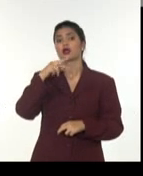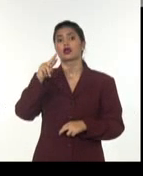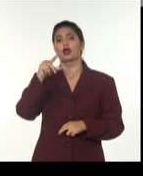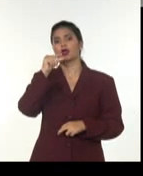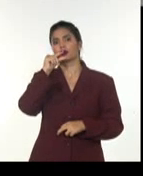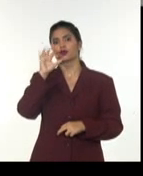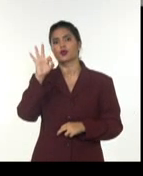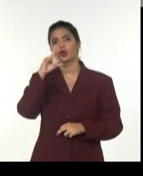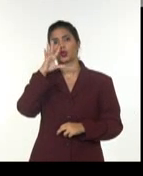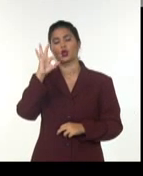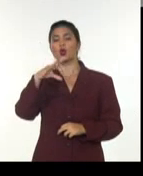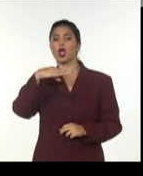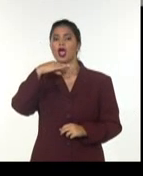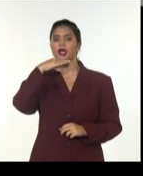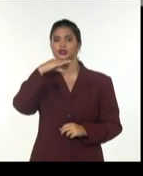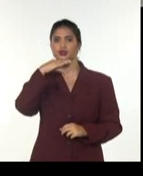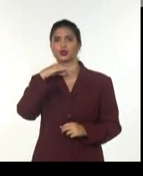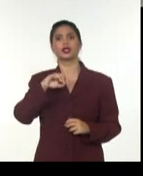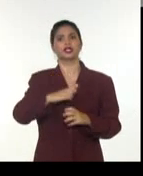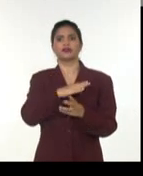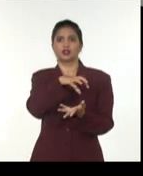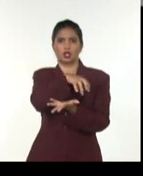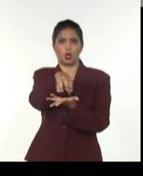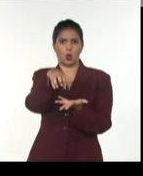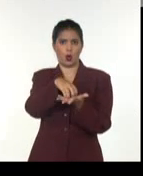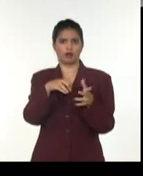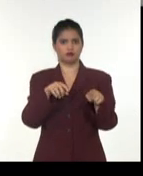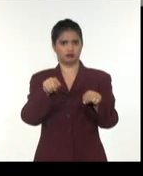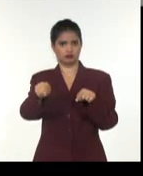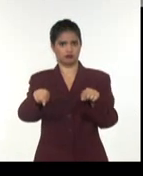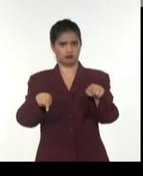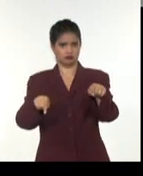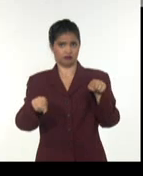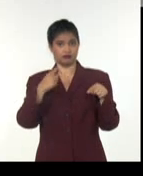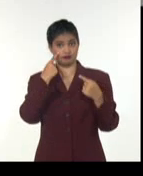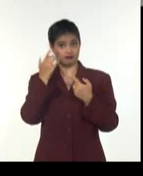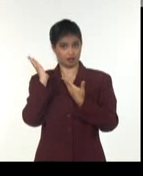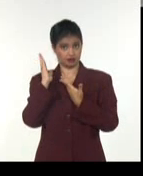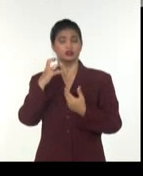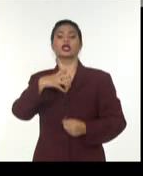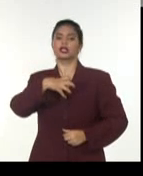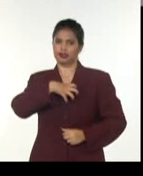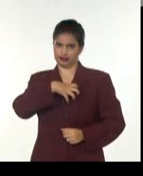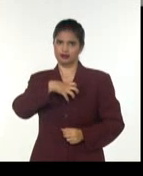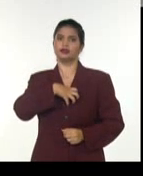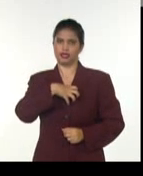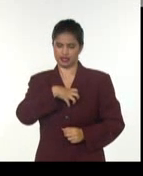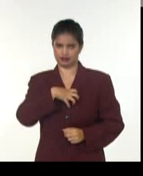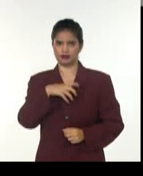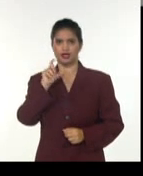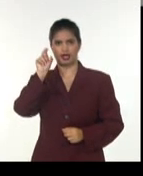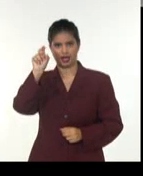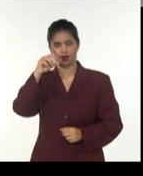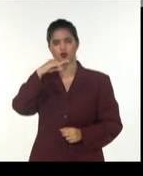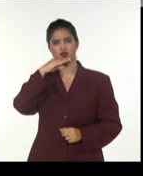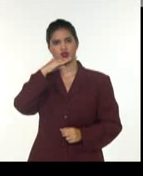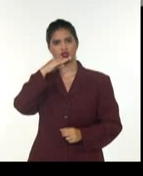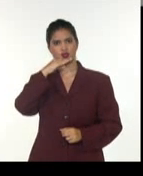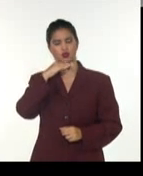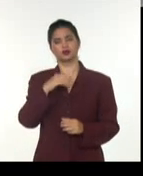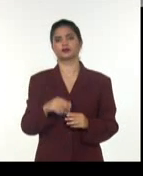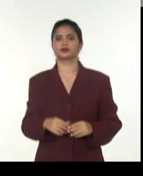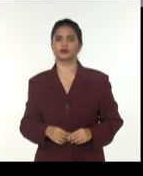Fauna Cayo Santa María, el Parque Nacional Guanacabibes, el Golfo de Batabanó y la Ciénaga de Zapata, donde